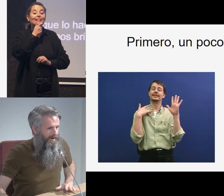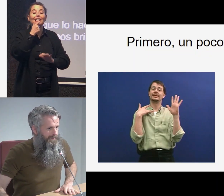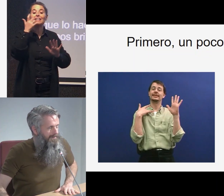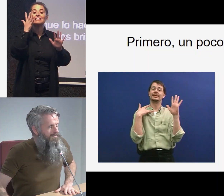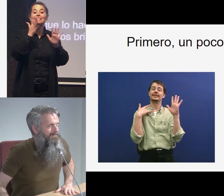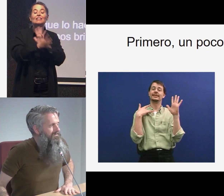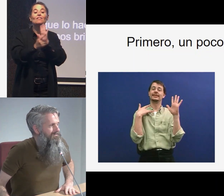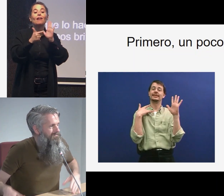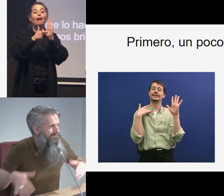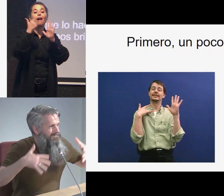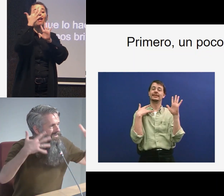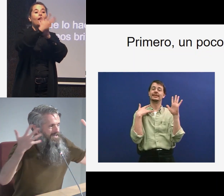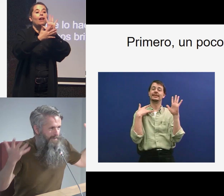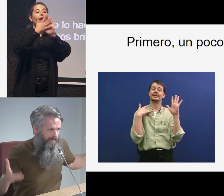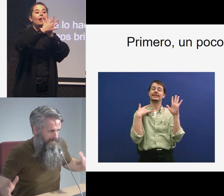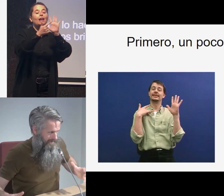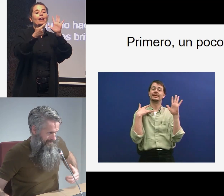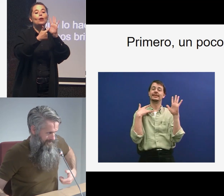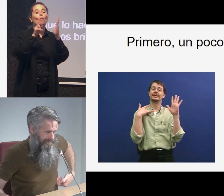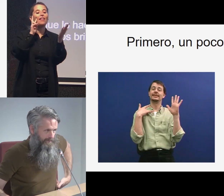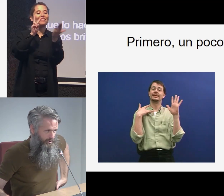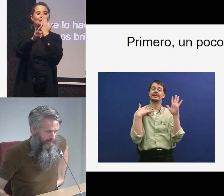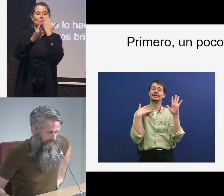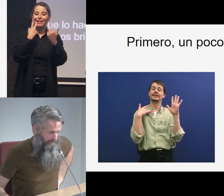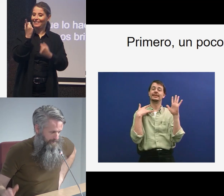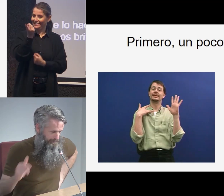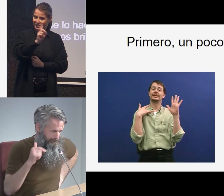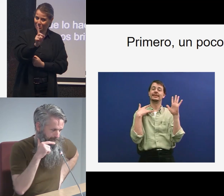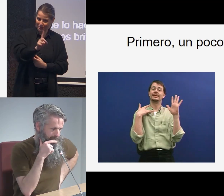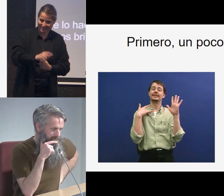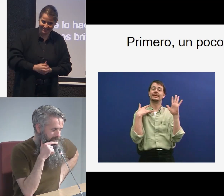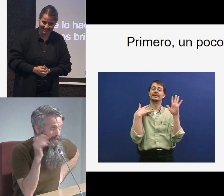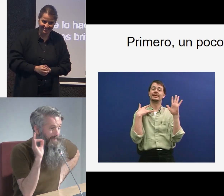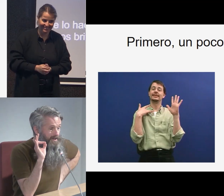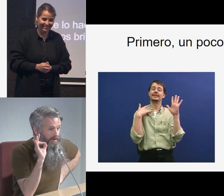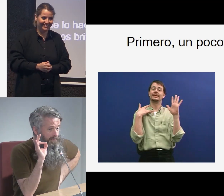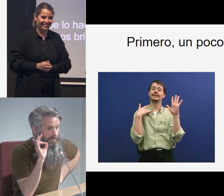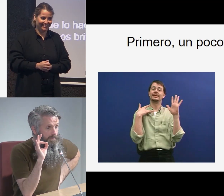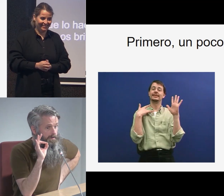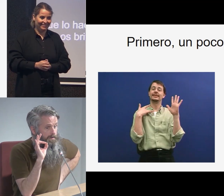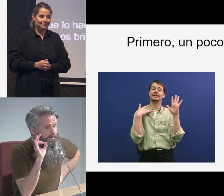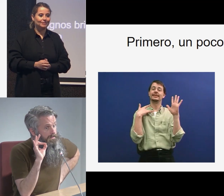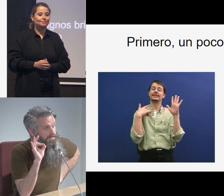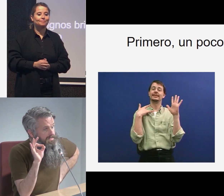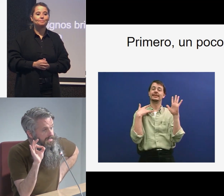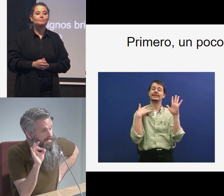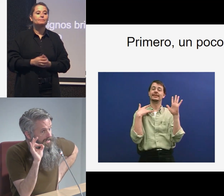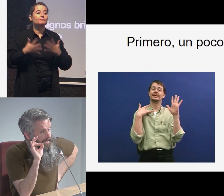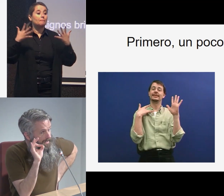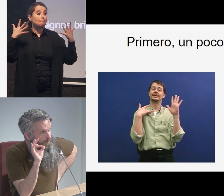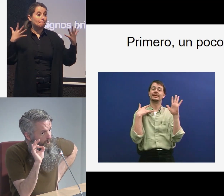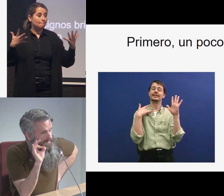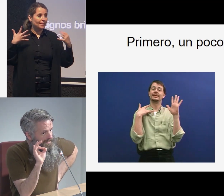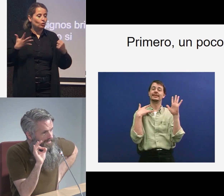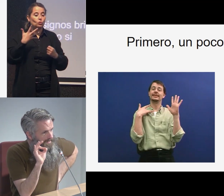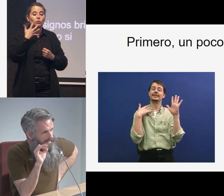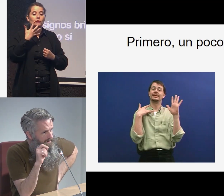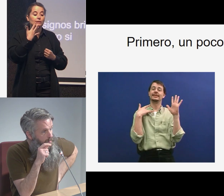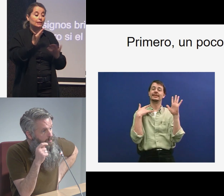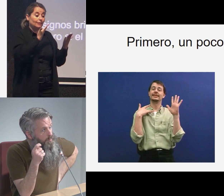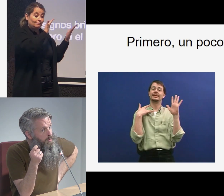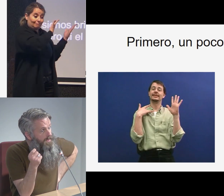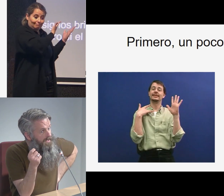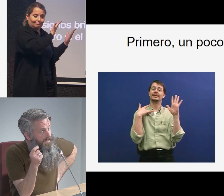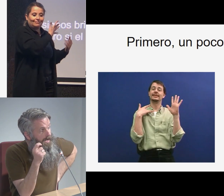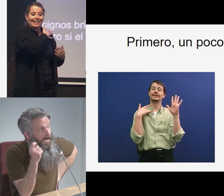una lengua transparente, ni mucho menos. Pero si el poeta